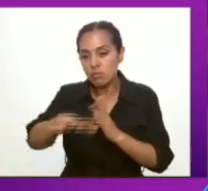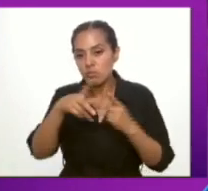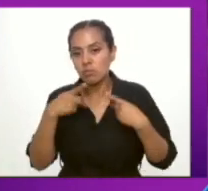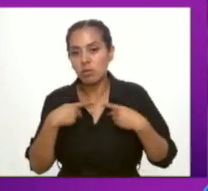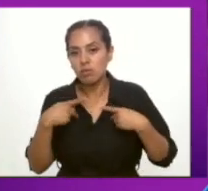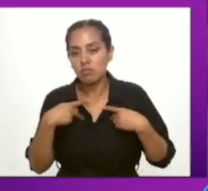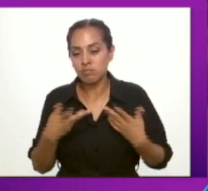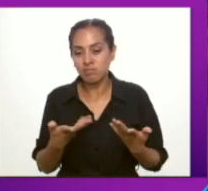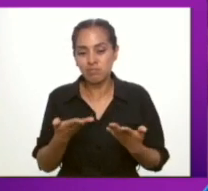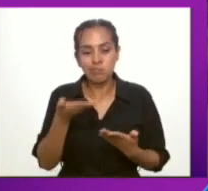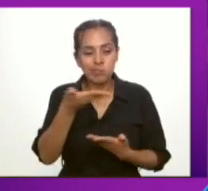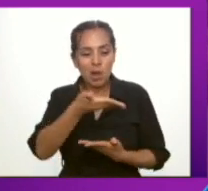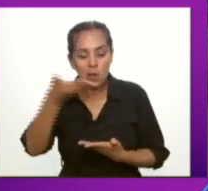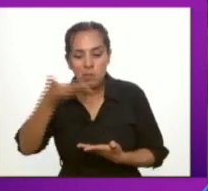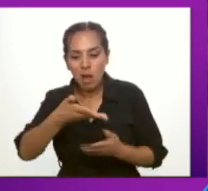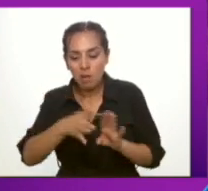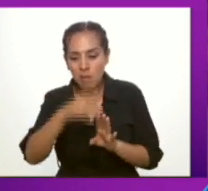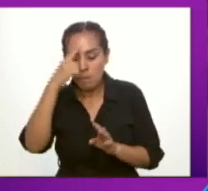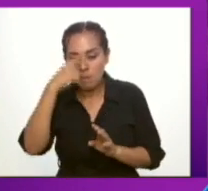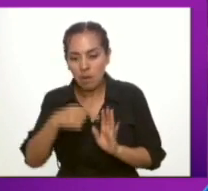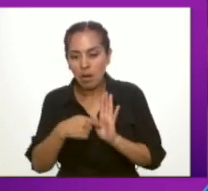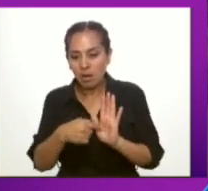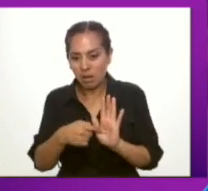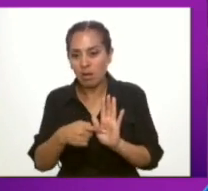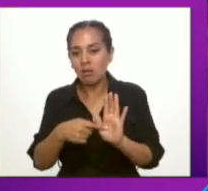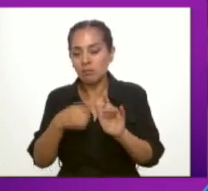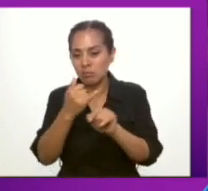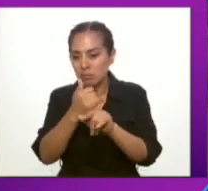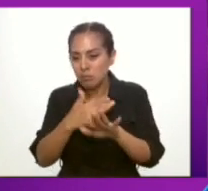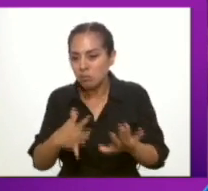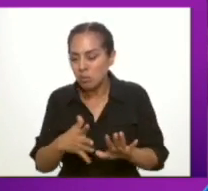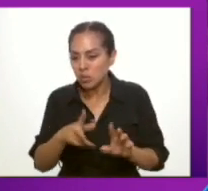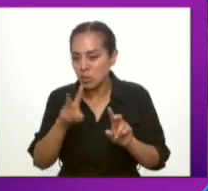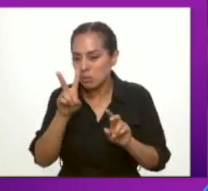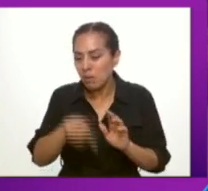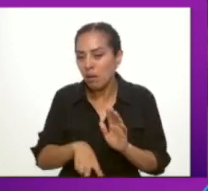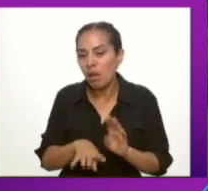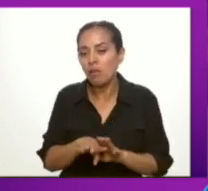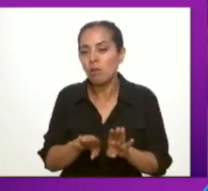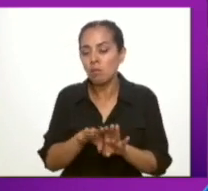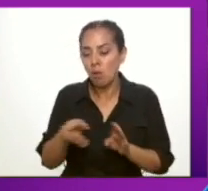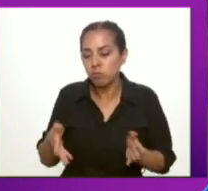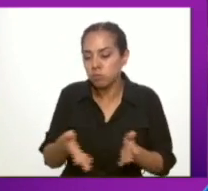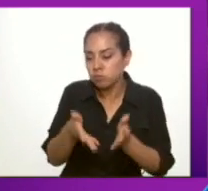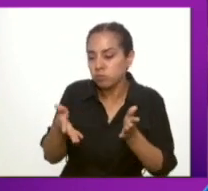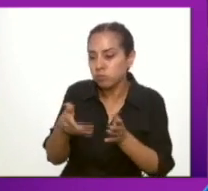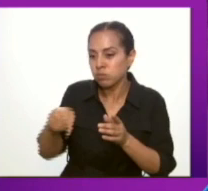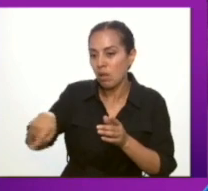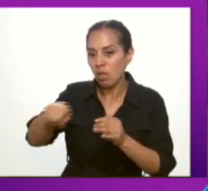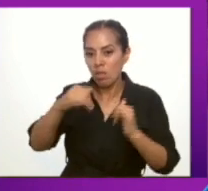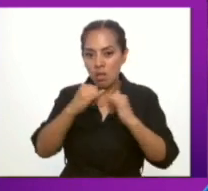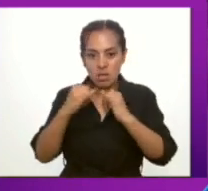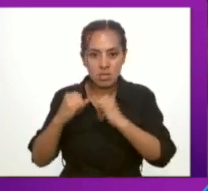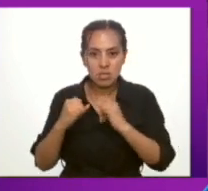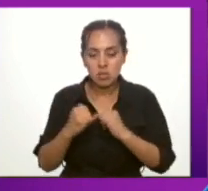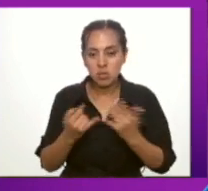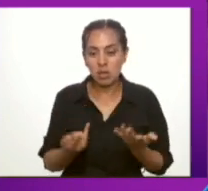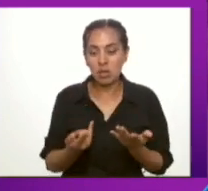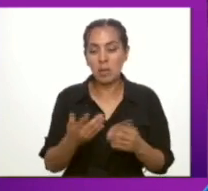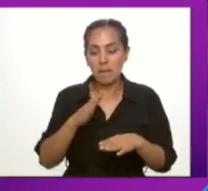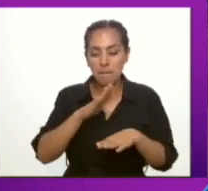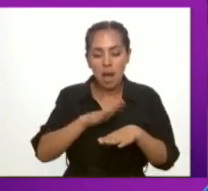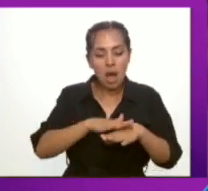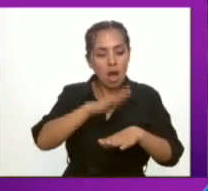exigencia de rendición de cuentas impulsa el fortalecimiento de las instituciones de ahí que mientras más